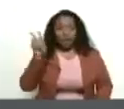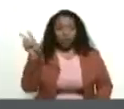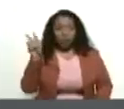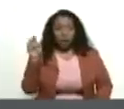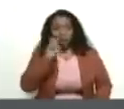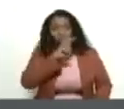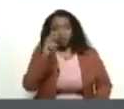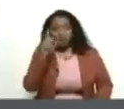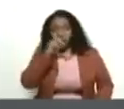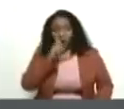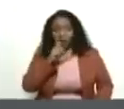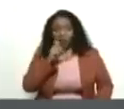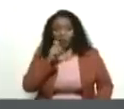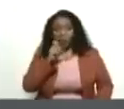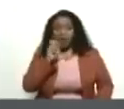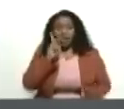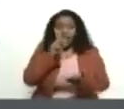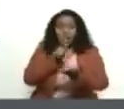vino un hombre a decir,